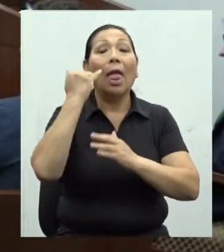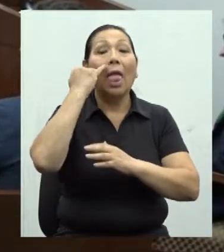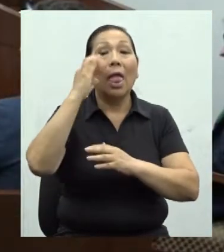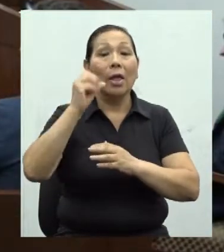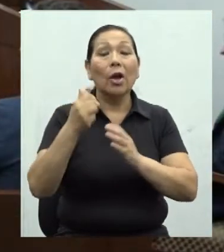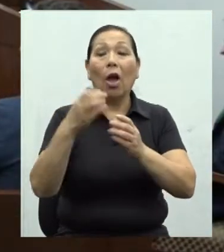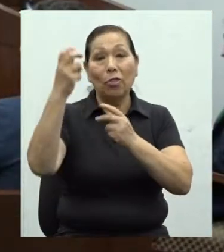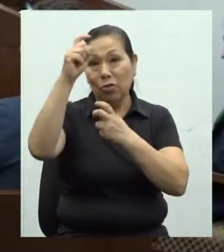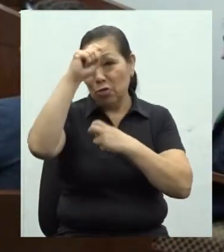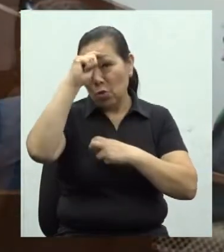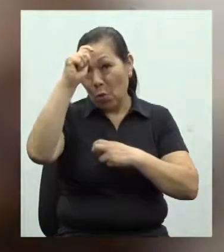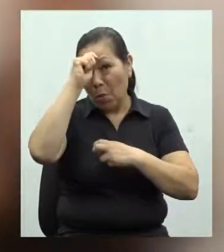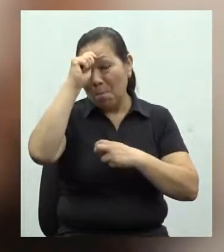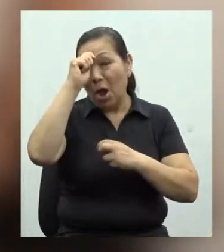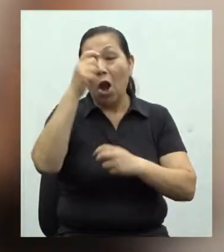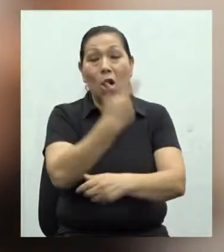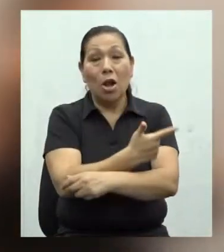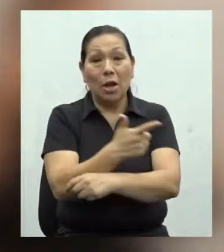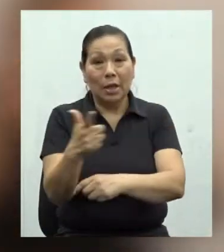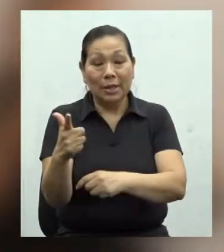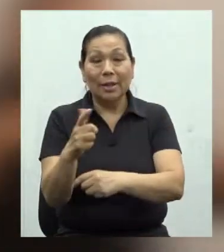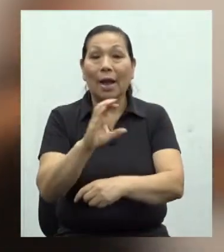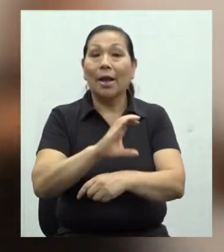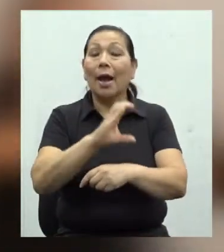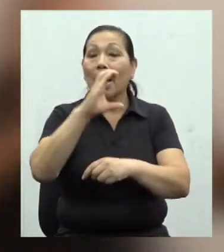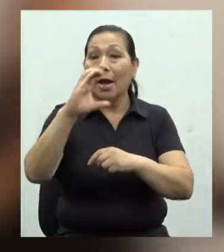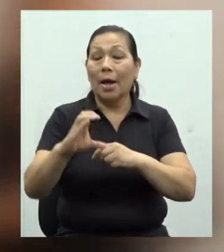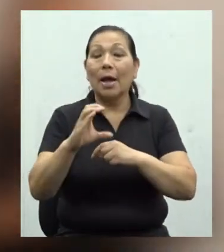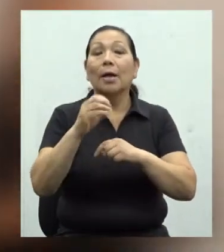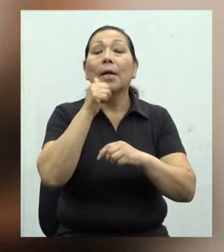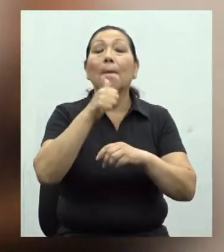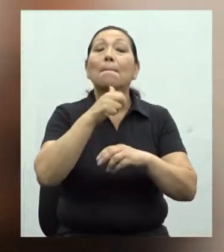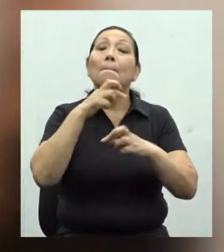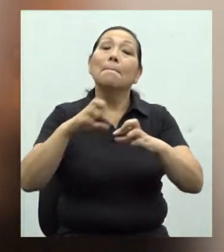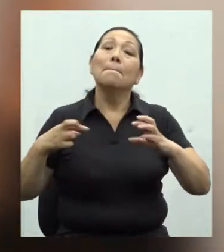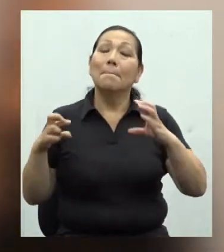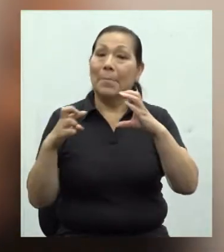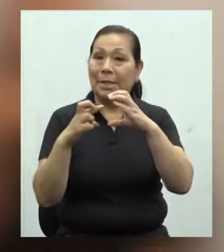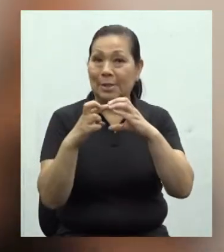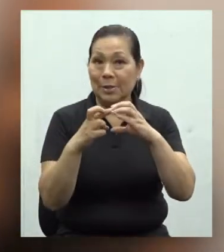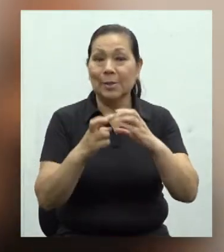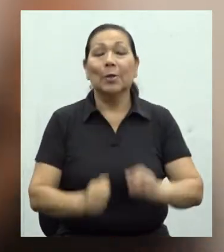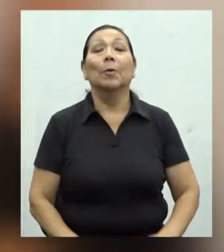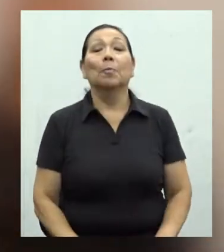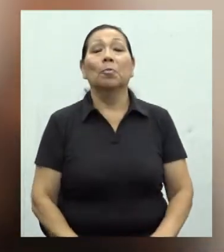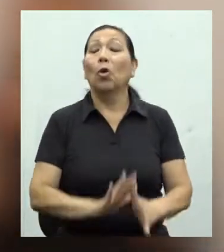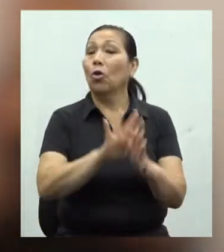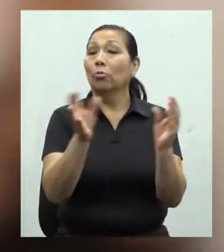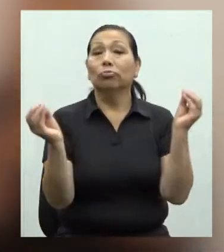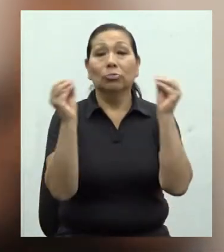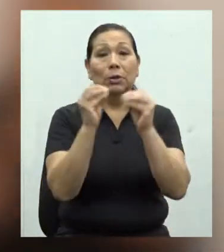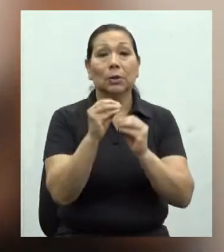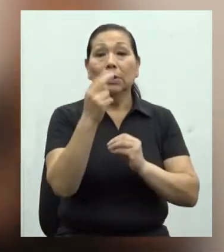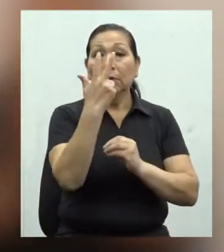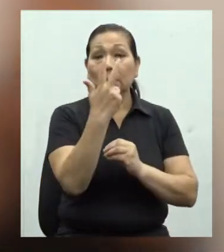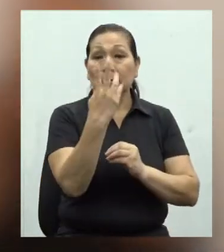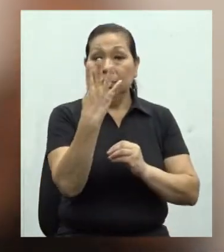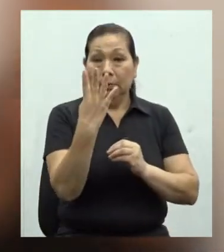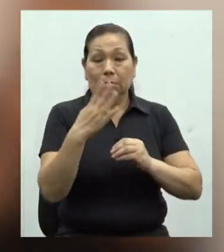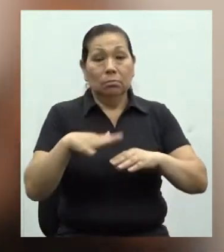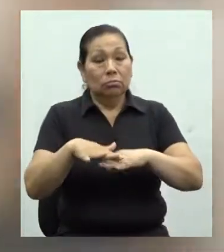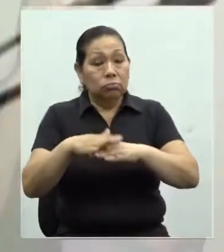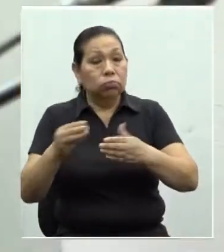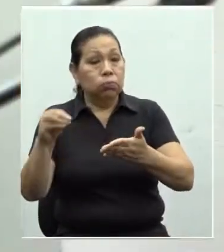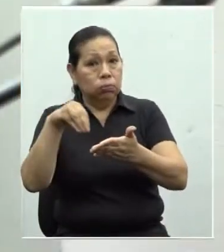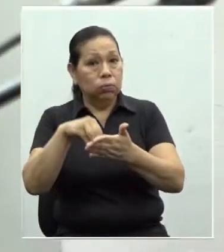Ica, Tumbes, Loreto, Cañete, Amazonas y Pasco. En total, fueron 34 procesos